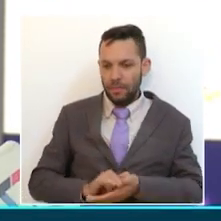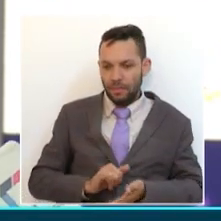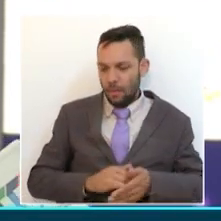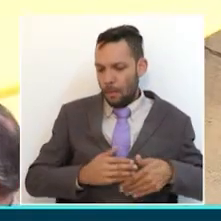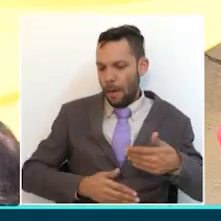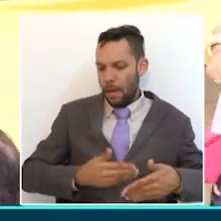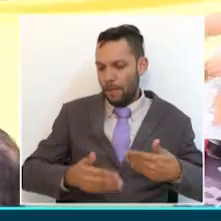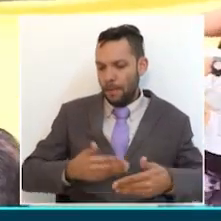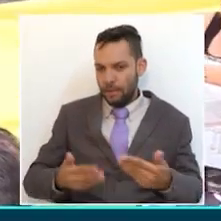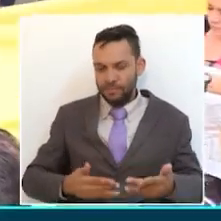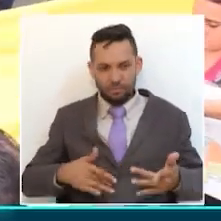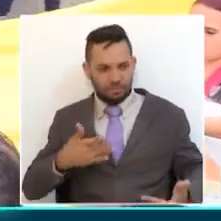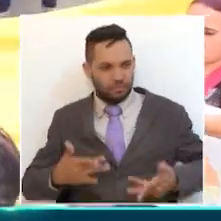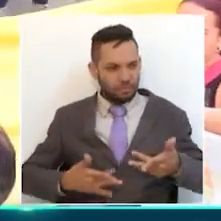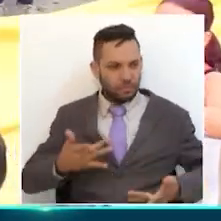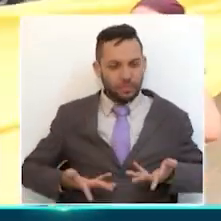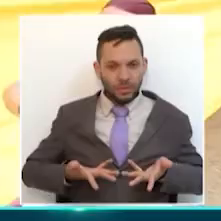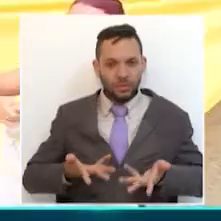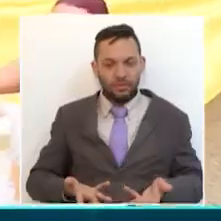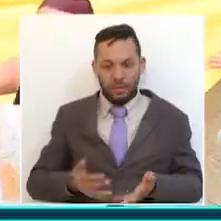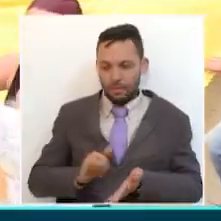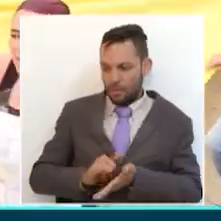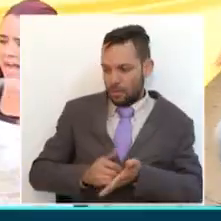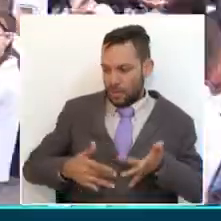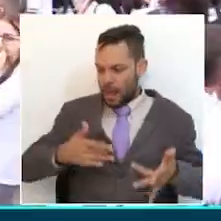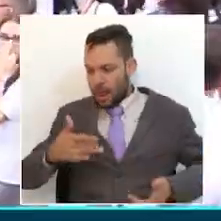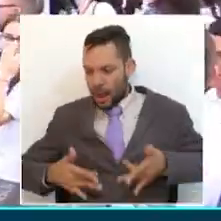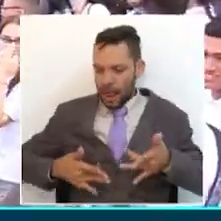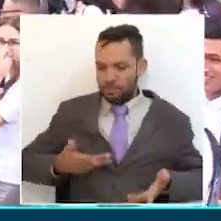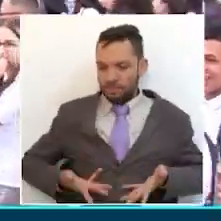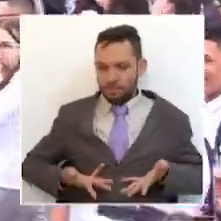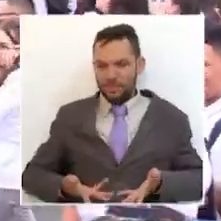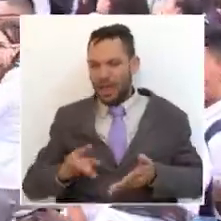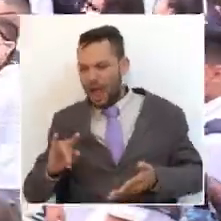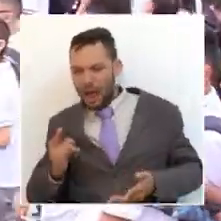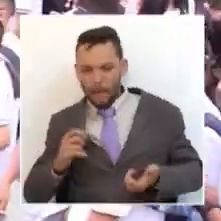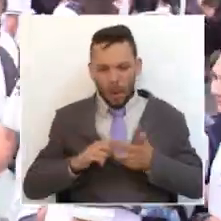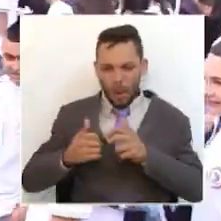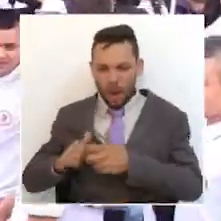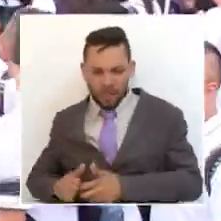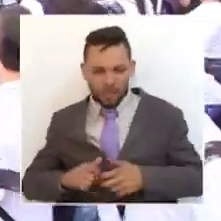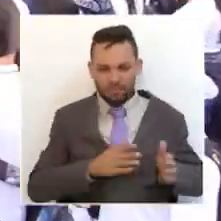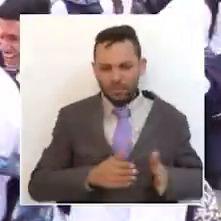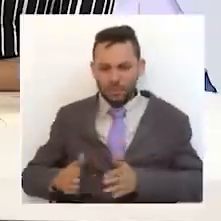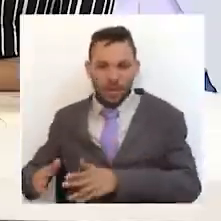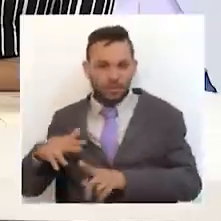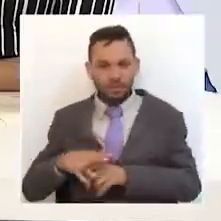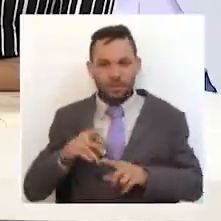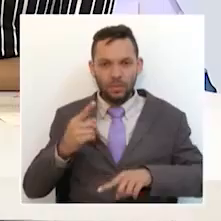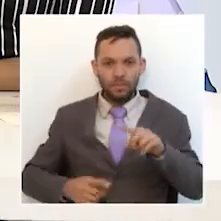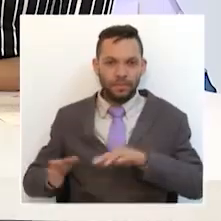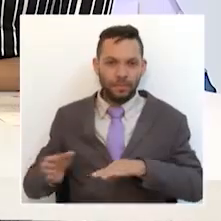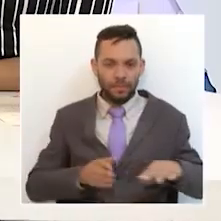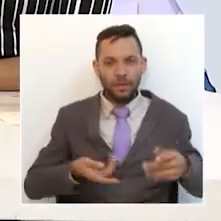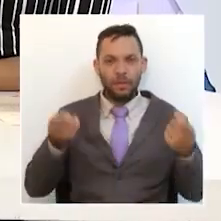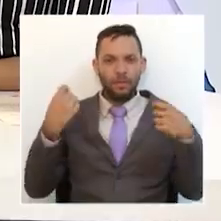que se exprese en la forma como acabo de señalar, pues no debería existir ninguna afectación a ningún bien público. Después